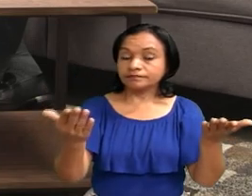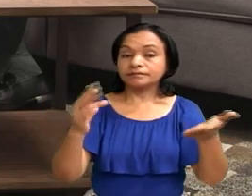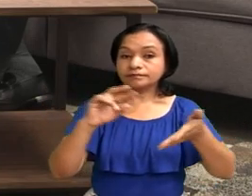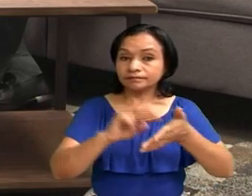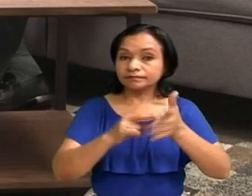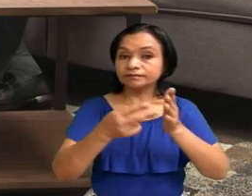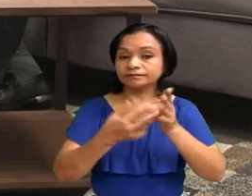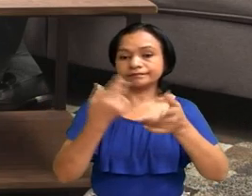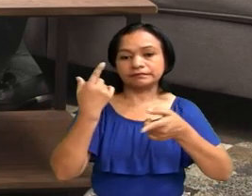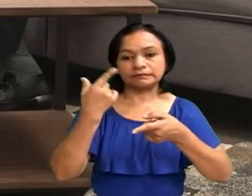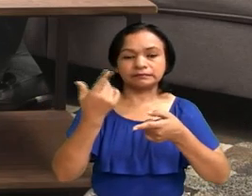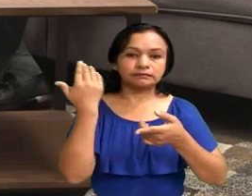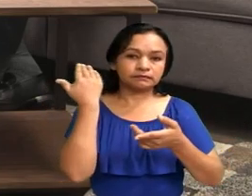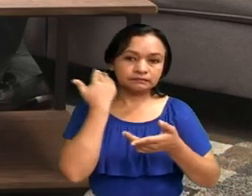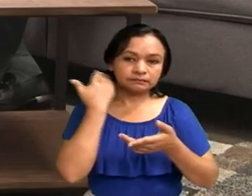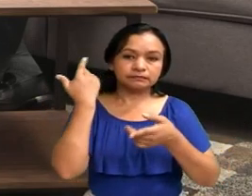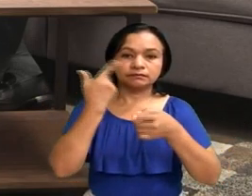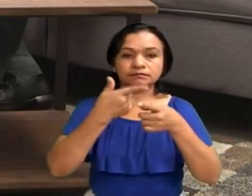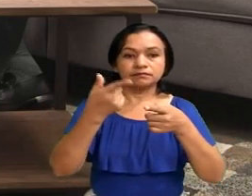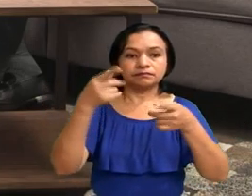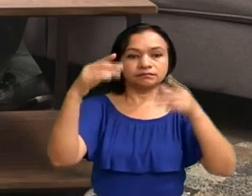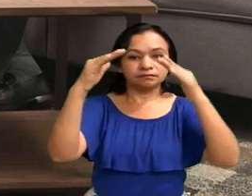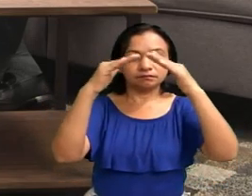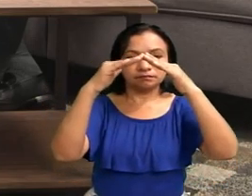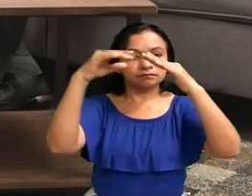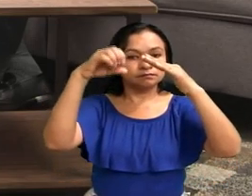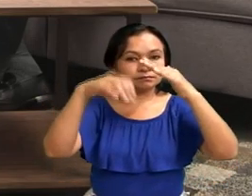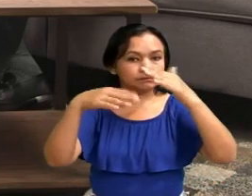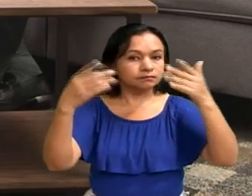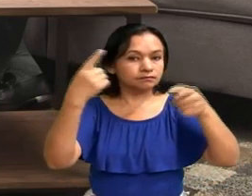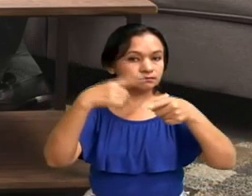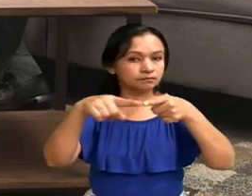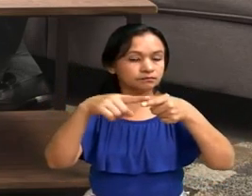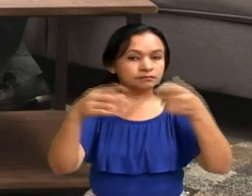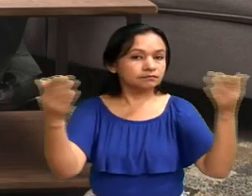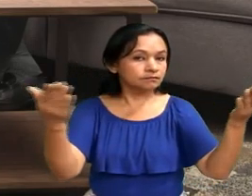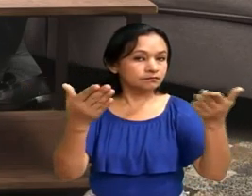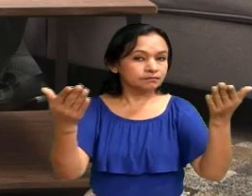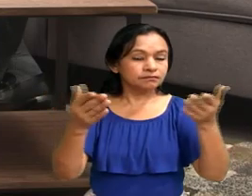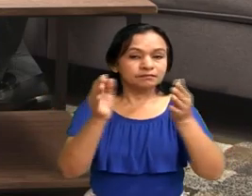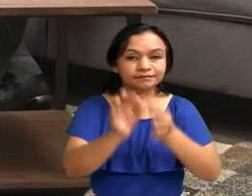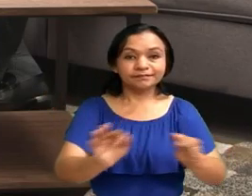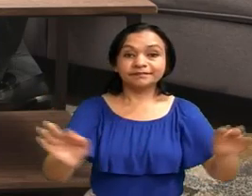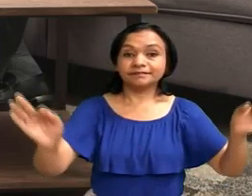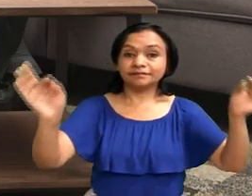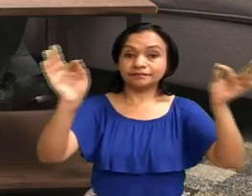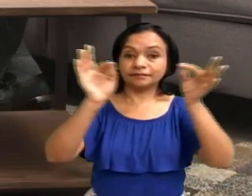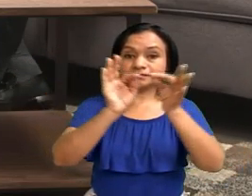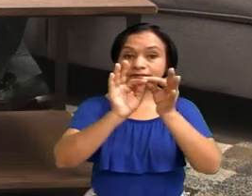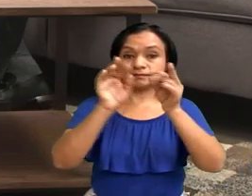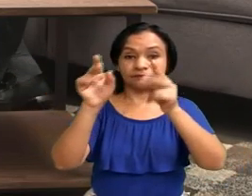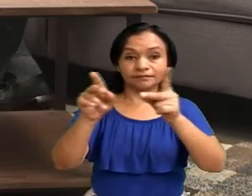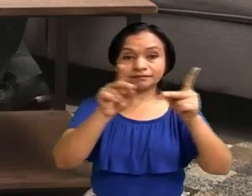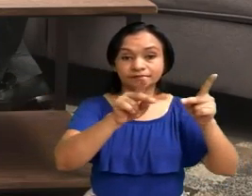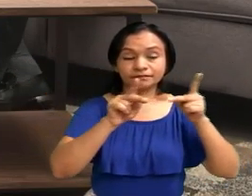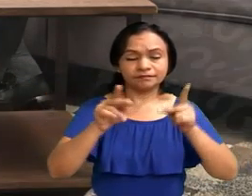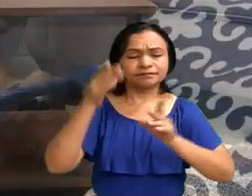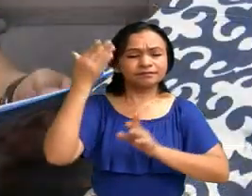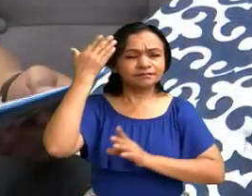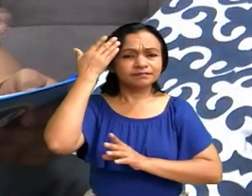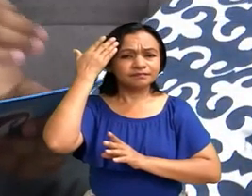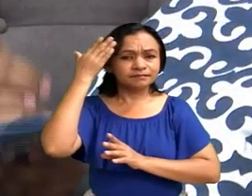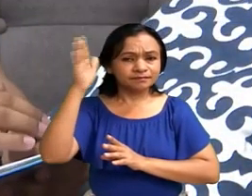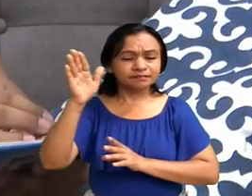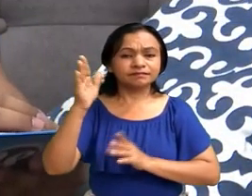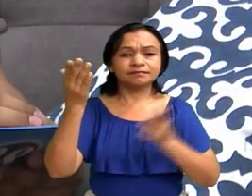implican costos a partir del consumo domiciliar que se realiza. Y también ese es un aspecto muy importante, que los comunitarios también están conscientes y muy claros